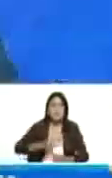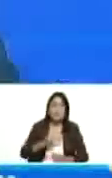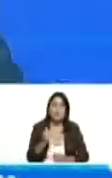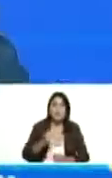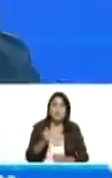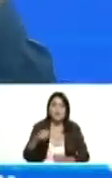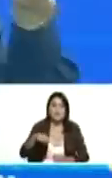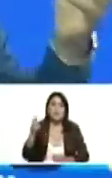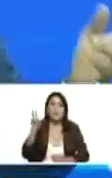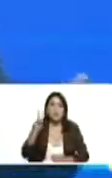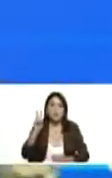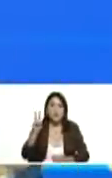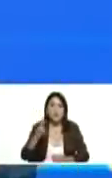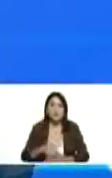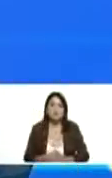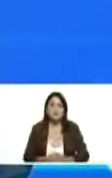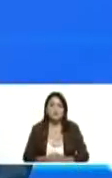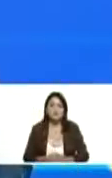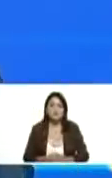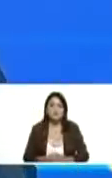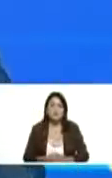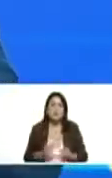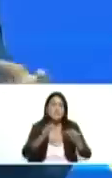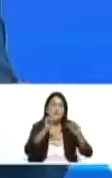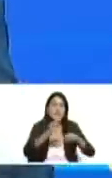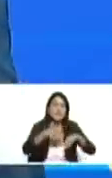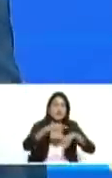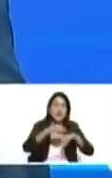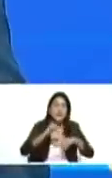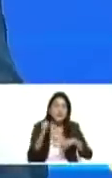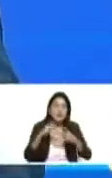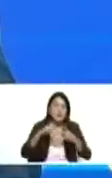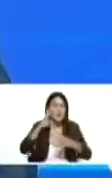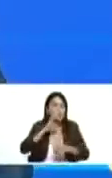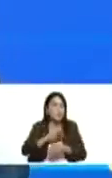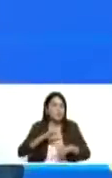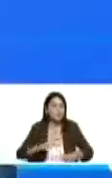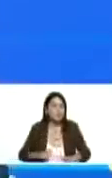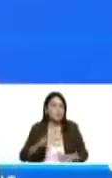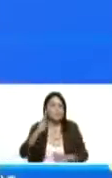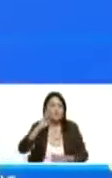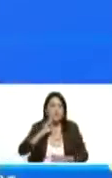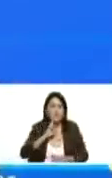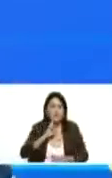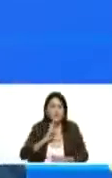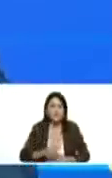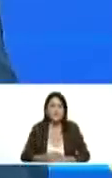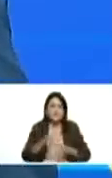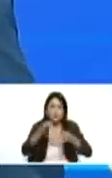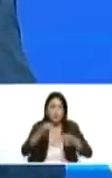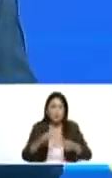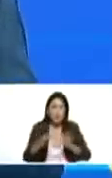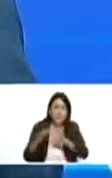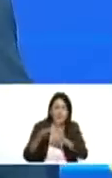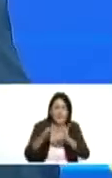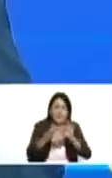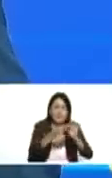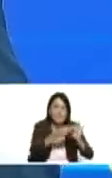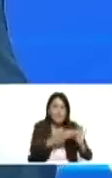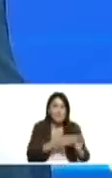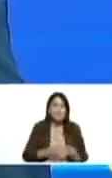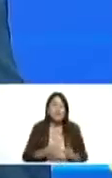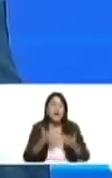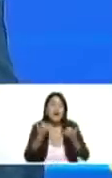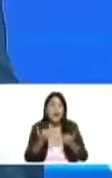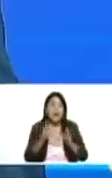Nacional Bolivariana, Sistema Nacional de Policía, la Guardia Nacional Bolivariana. Y he decidido